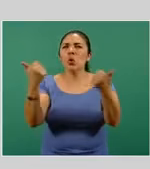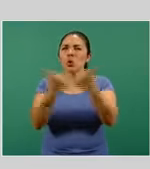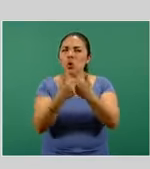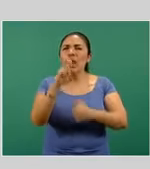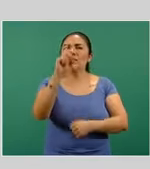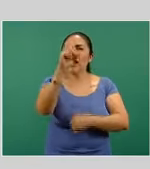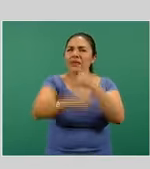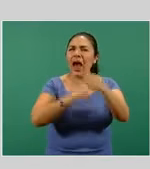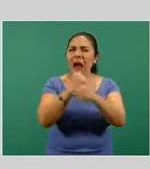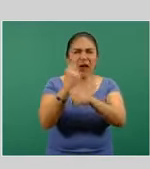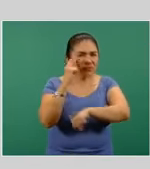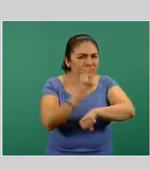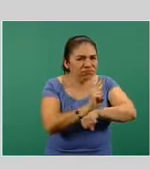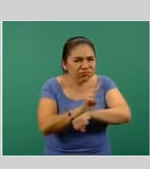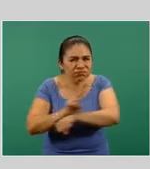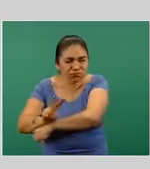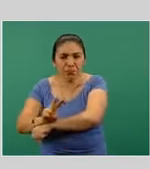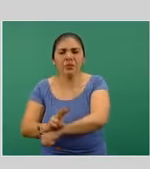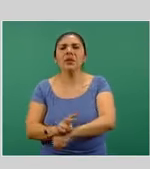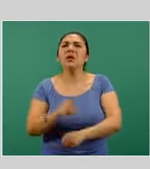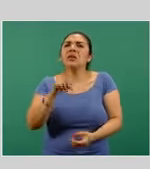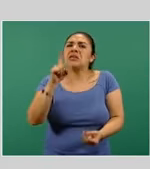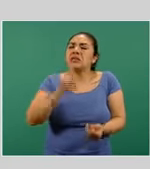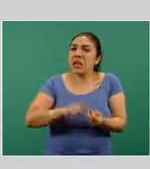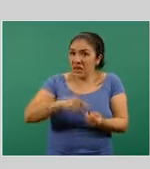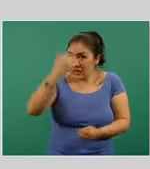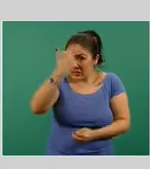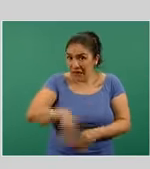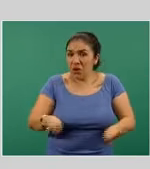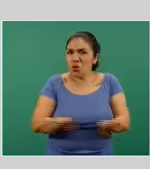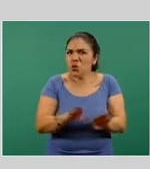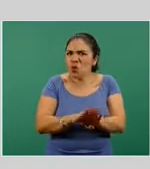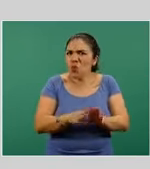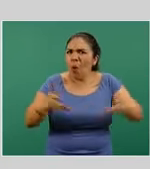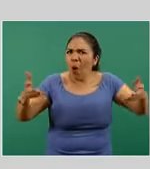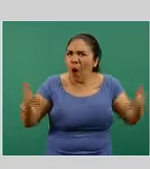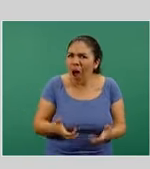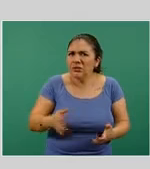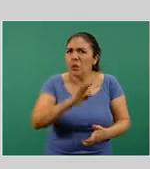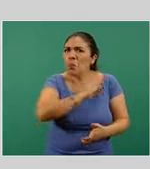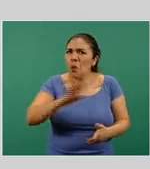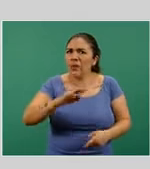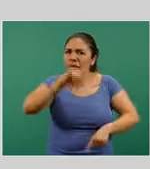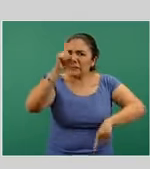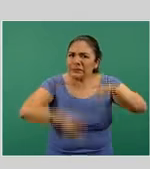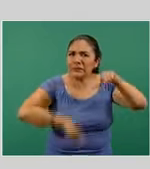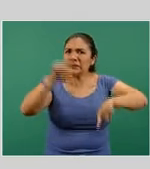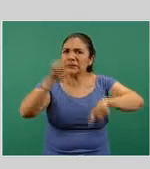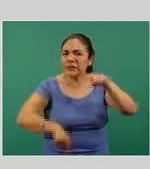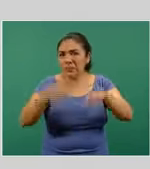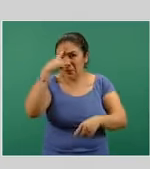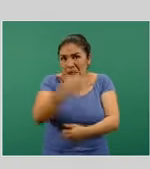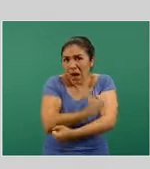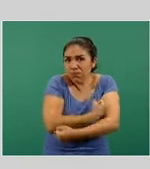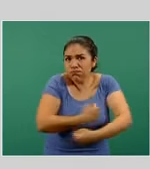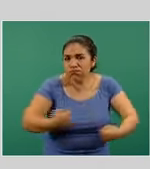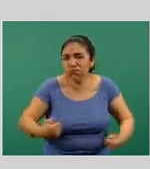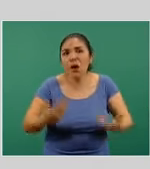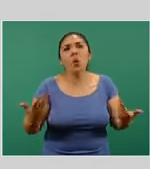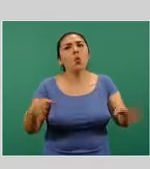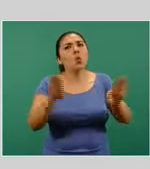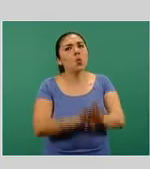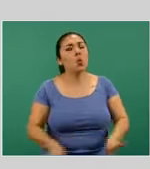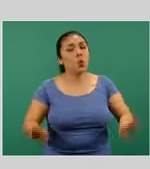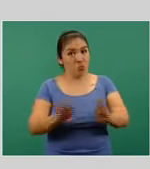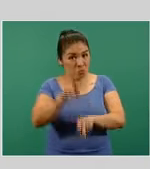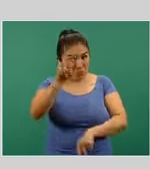30 años, ninguno ha logrado descifrar los mecanismos para lograr reducciones en las prevalencias de obesidad.